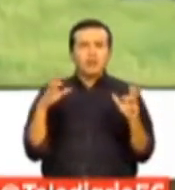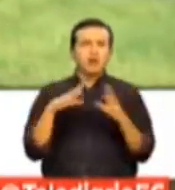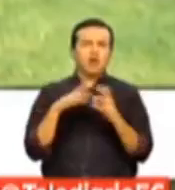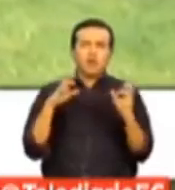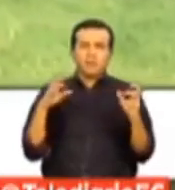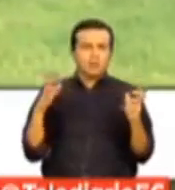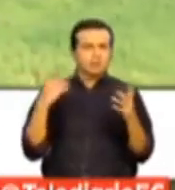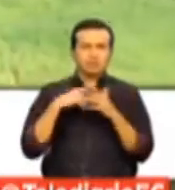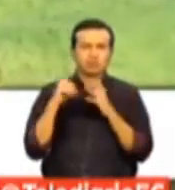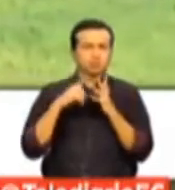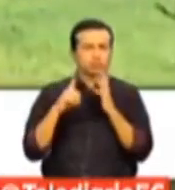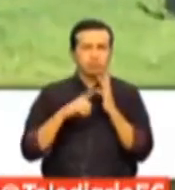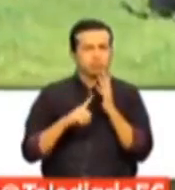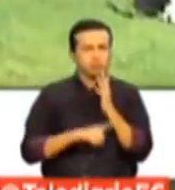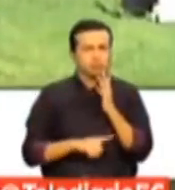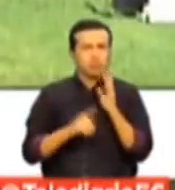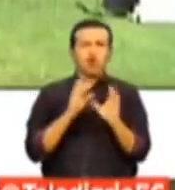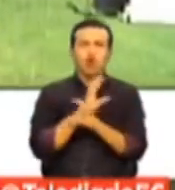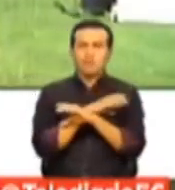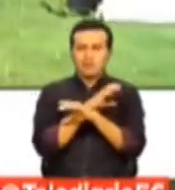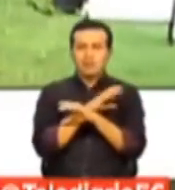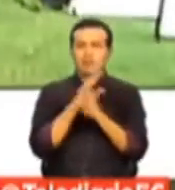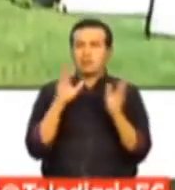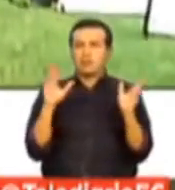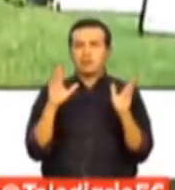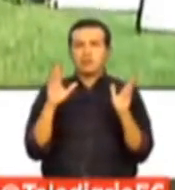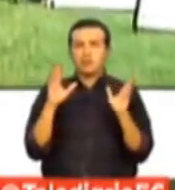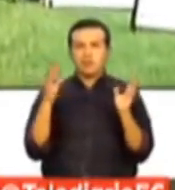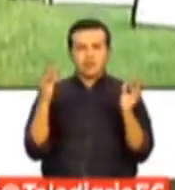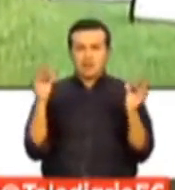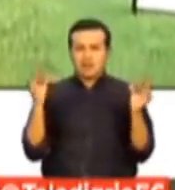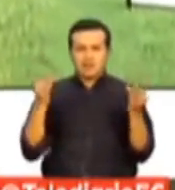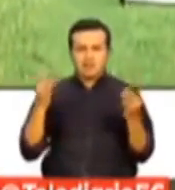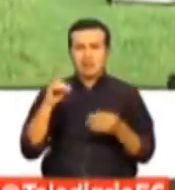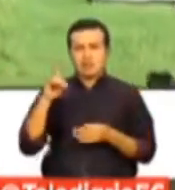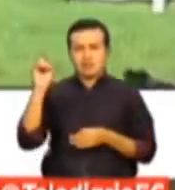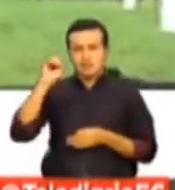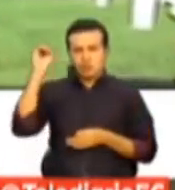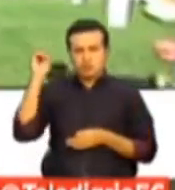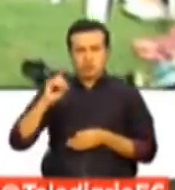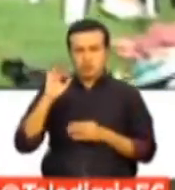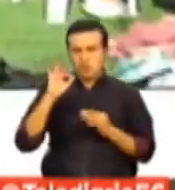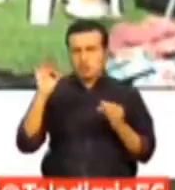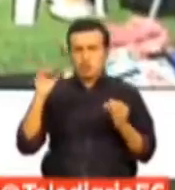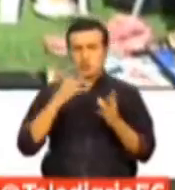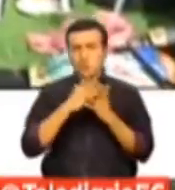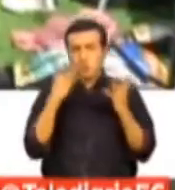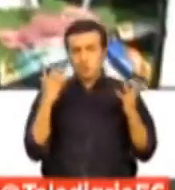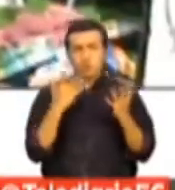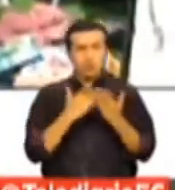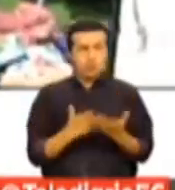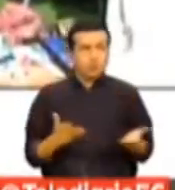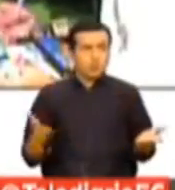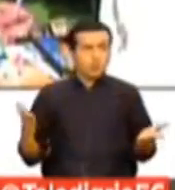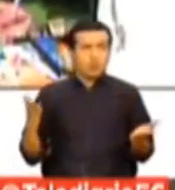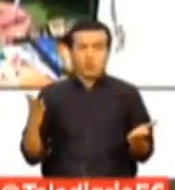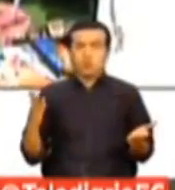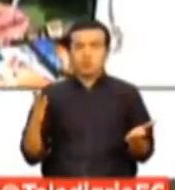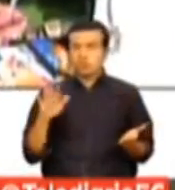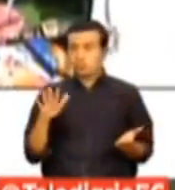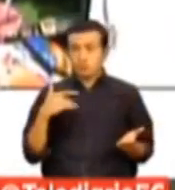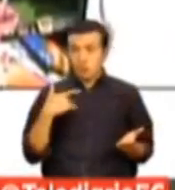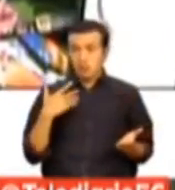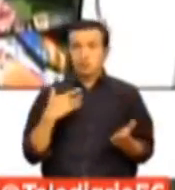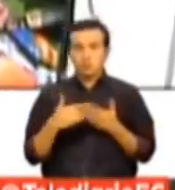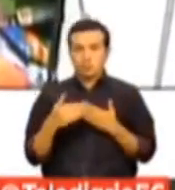¿qué más te puedo decir? Fabricamos en algodón al 100%, tenemos un excelente stock en prendas y lo que no, lo